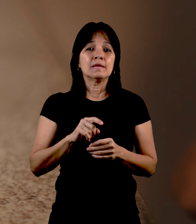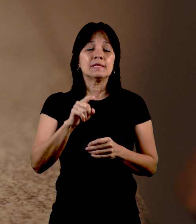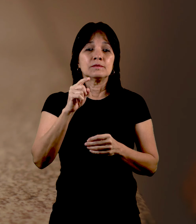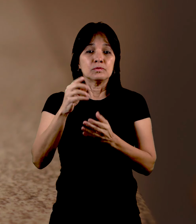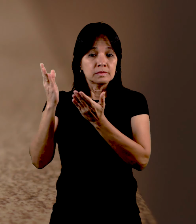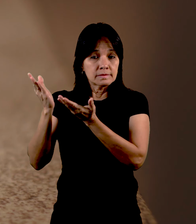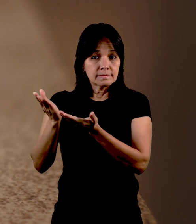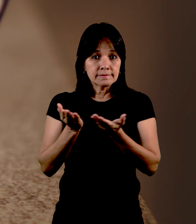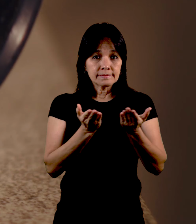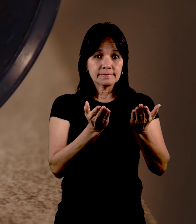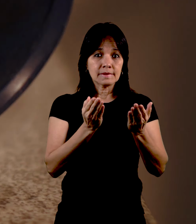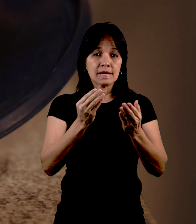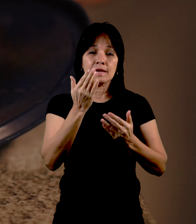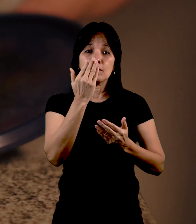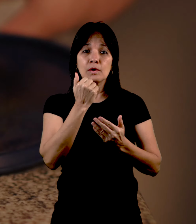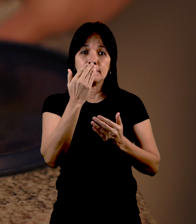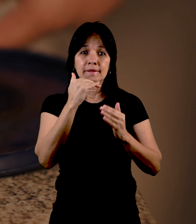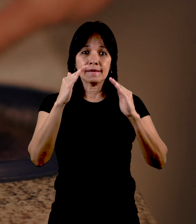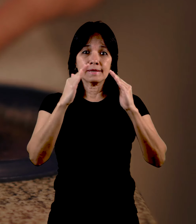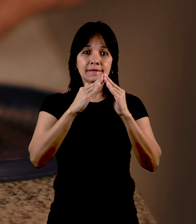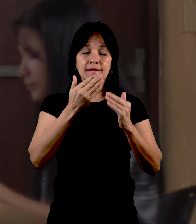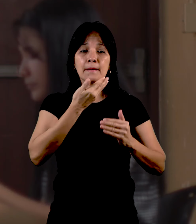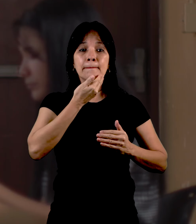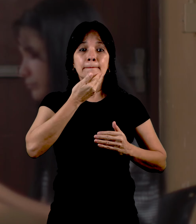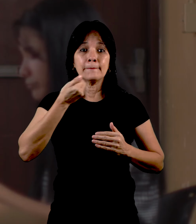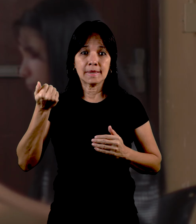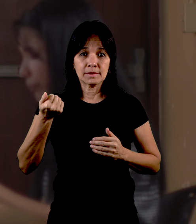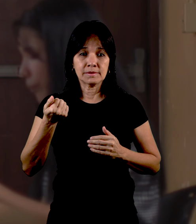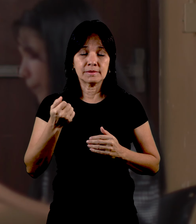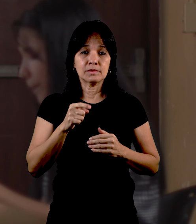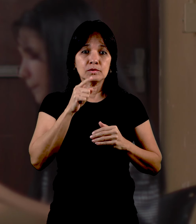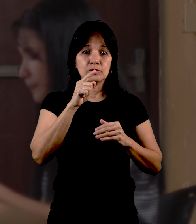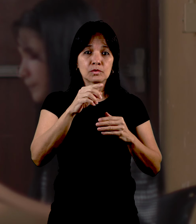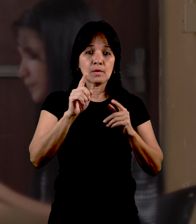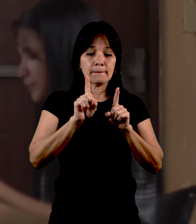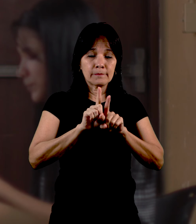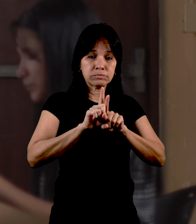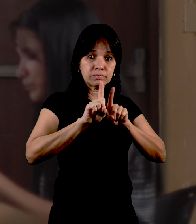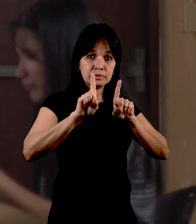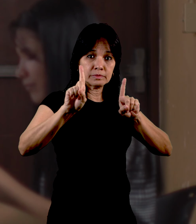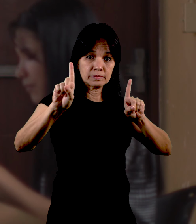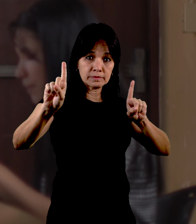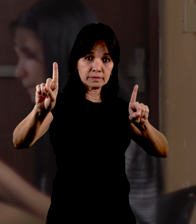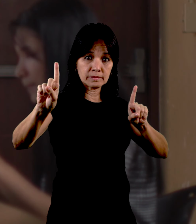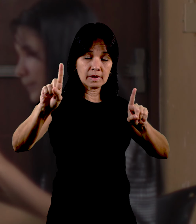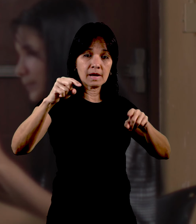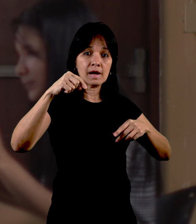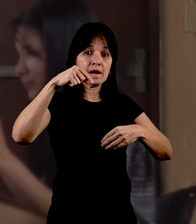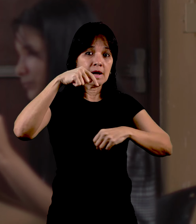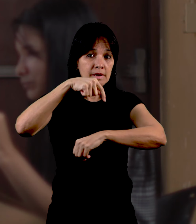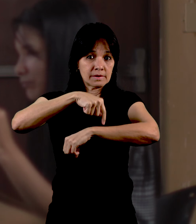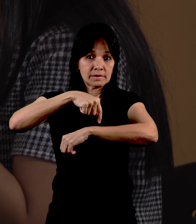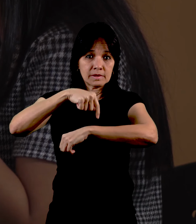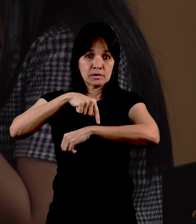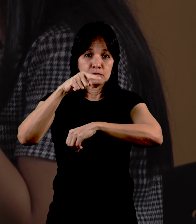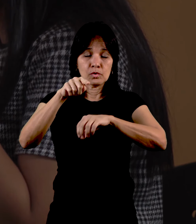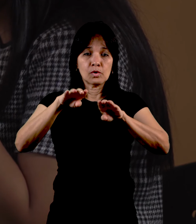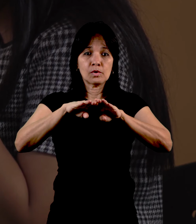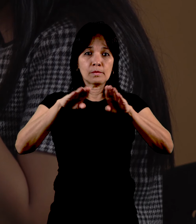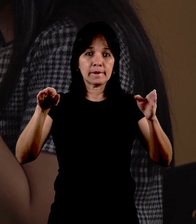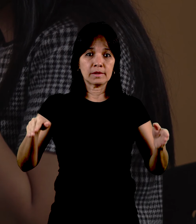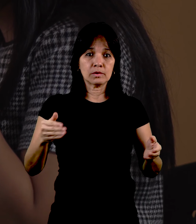Llevar alimentos preparados en casa es la mejor opción. Mantener el distanciamiento físico a la hora de utilizar el comedor.